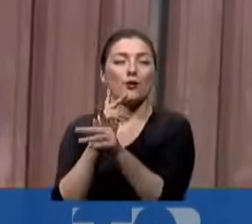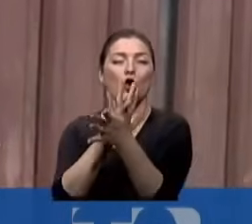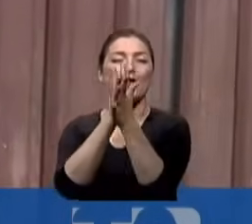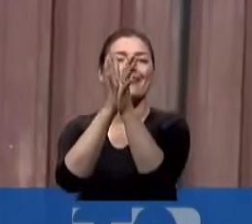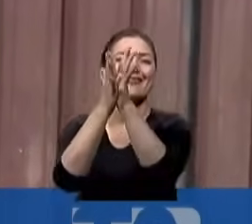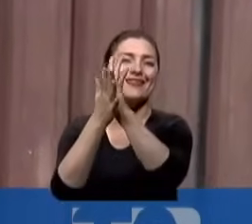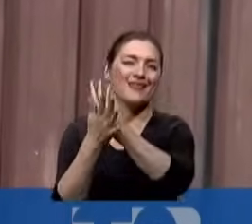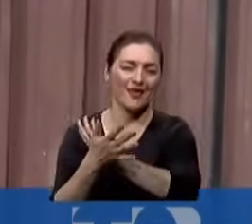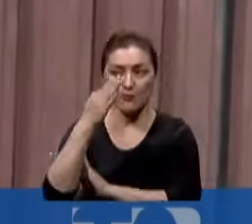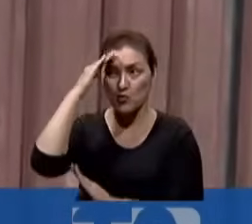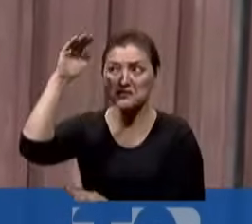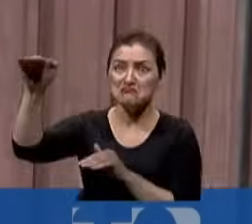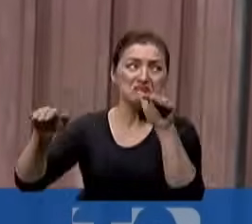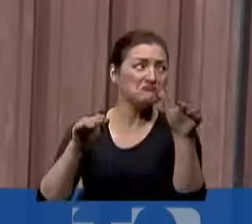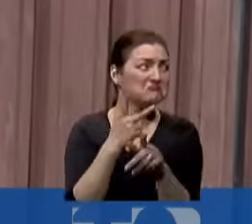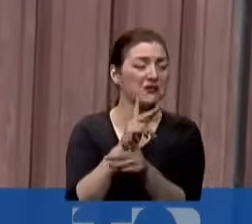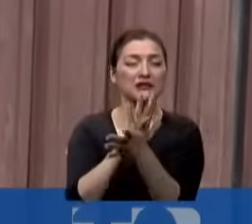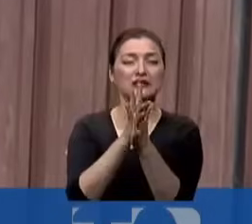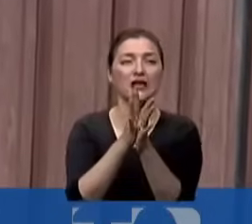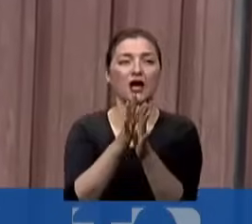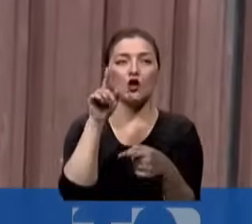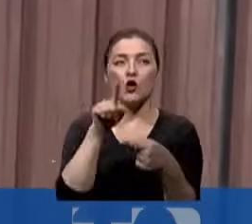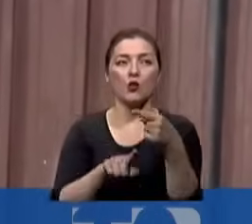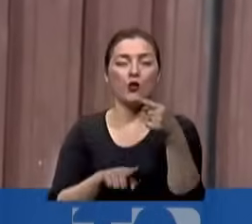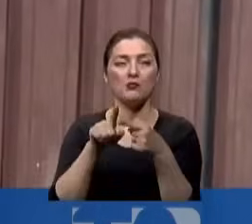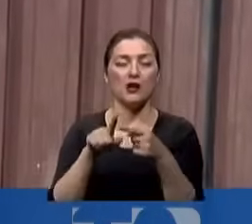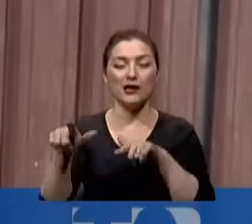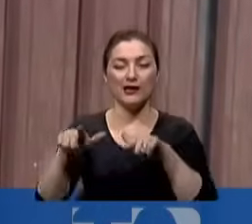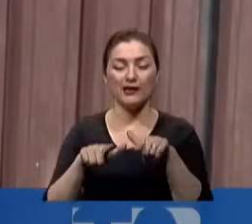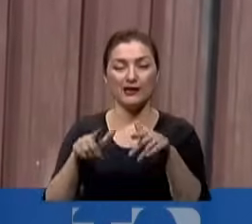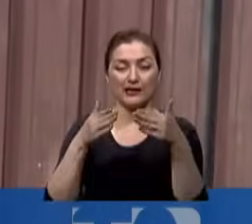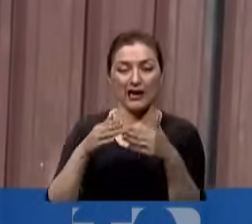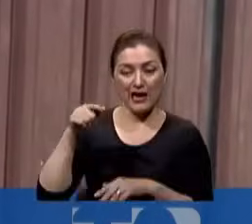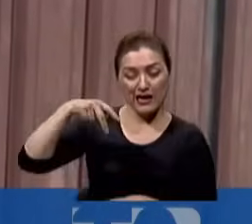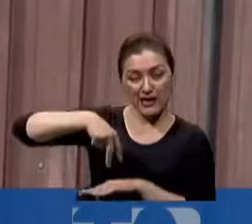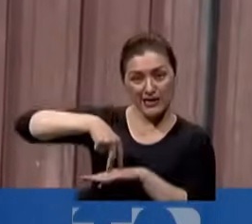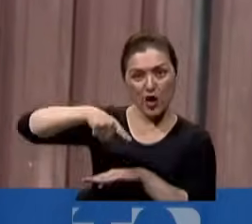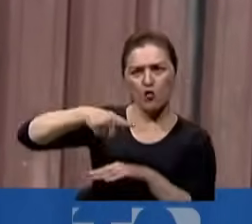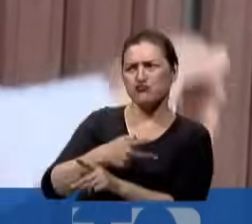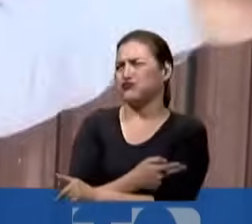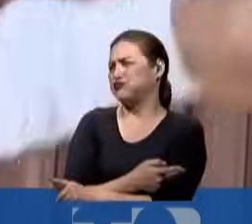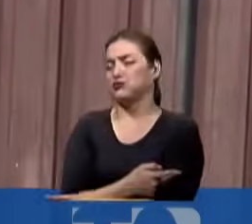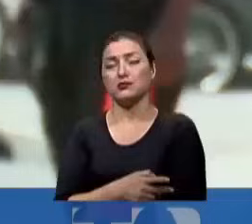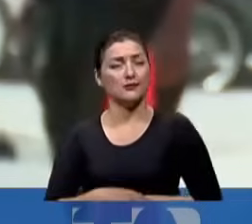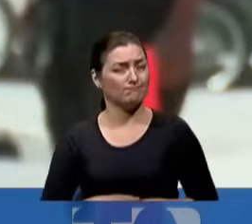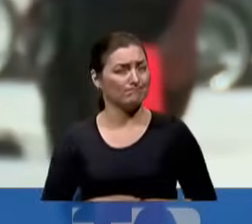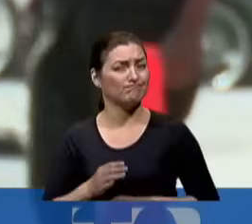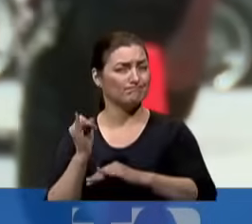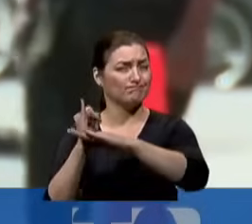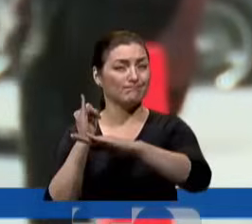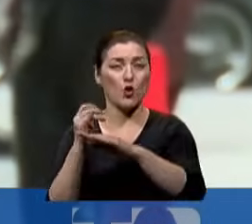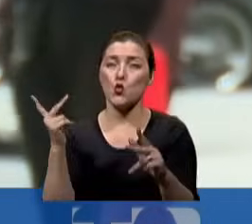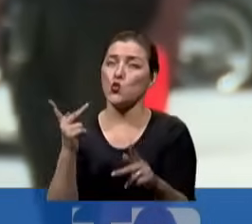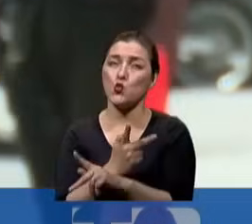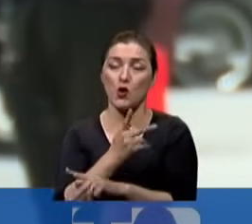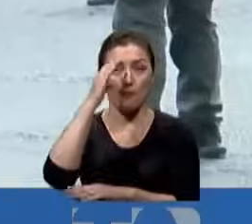sin protección. Digamos que no hay cómo, no se puede. Aquí mismo es el sector donde están, aquí es peligrosísimo, hasta la iglesia. Por su parte,